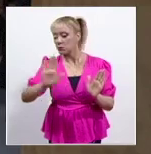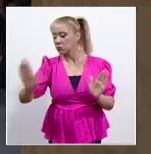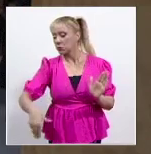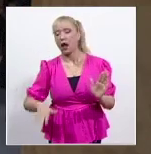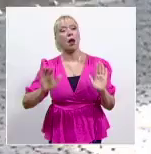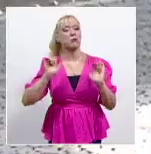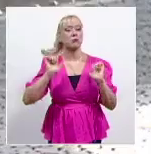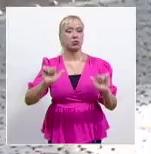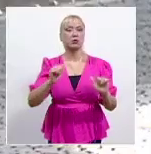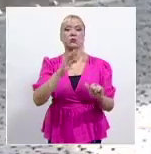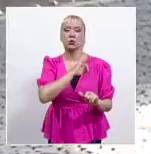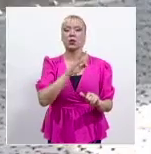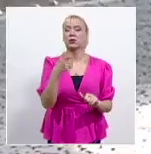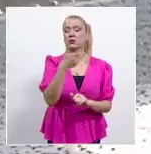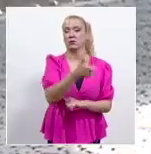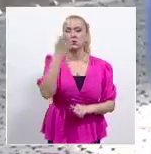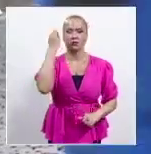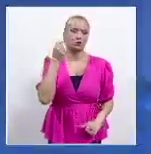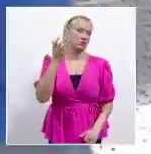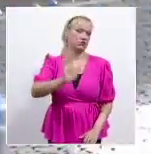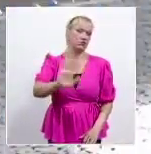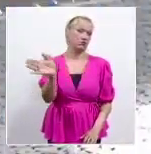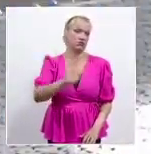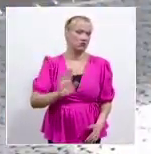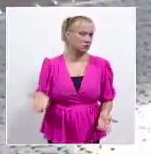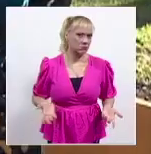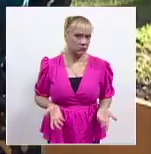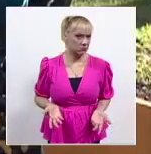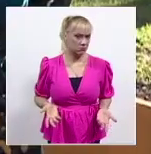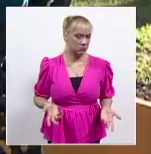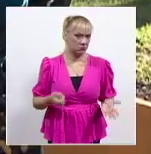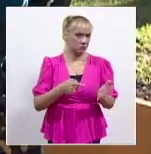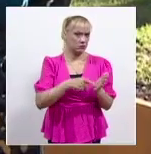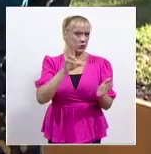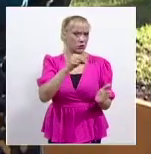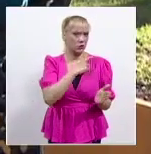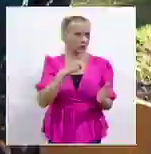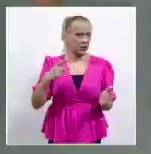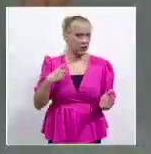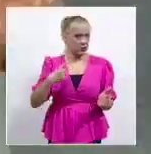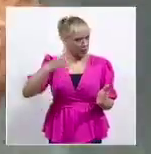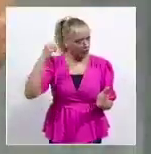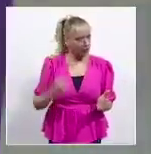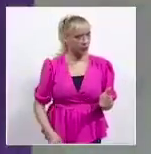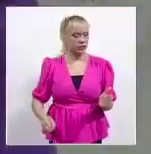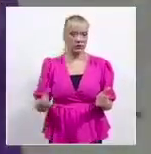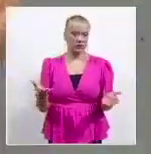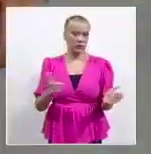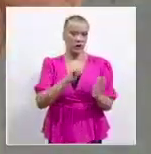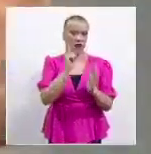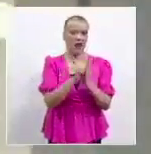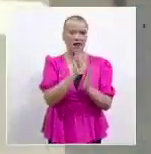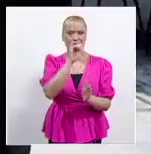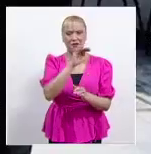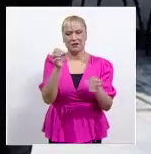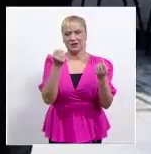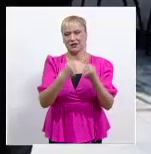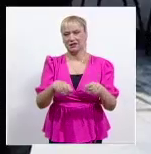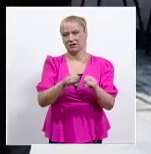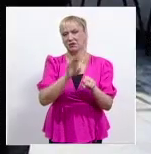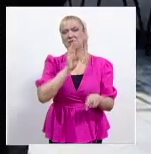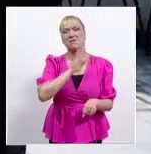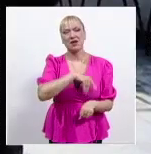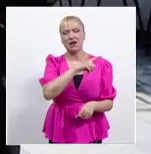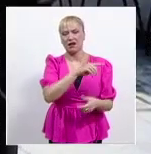falleciera para otorgarle la pensión por viudez. Destacó que son inválidas estas obligaciones en la Ley del Seguro Social, pues el derecho a recibir